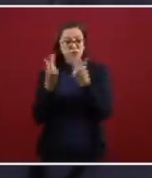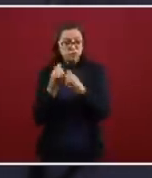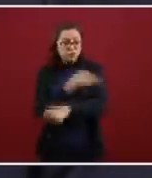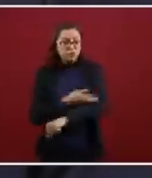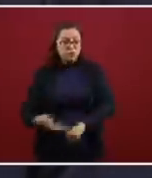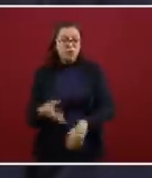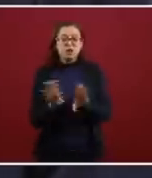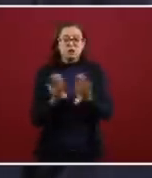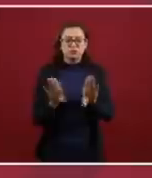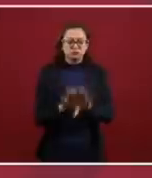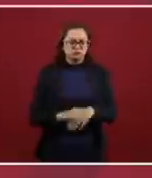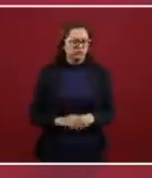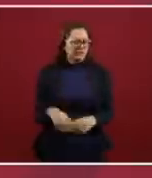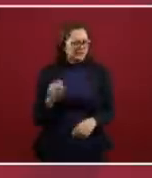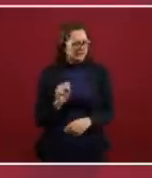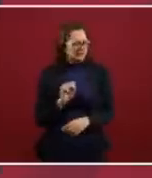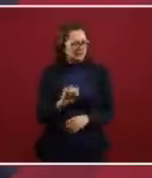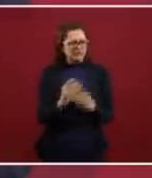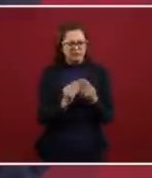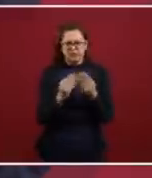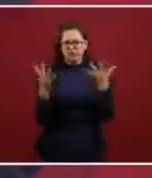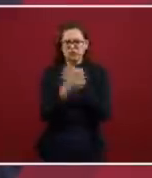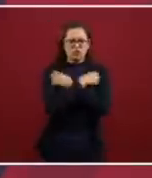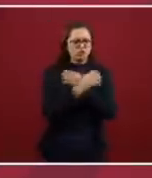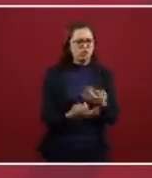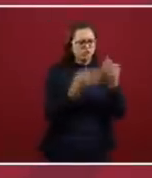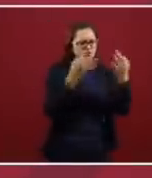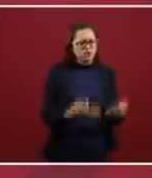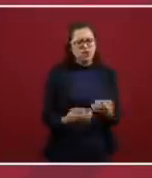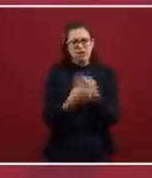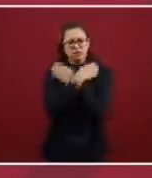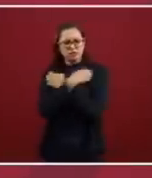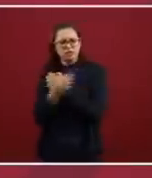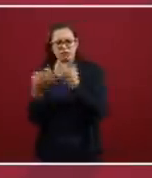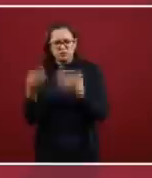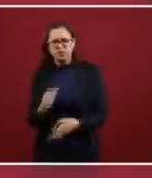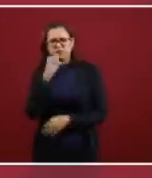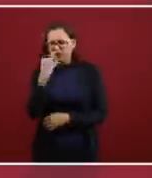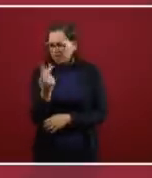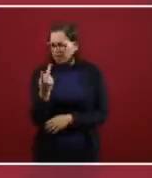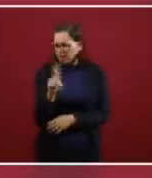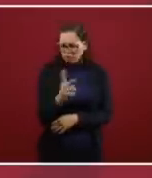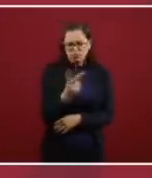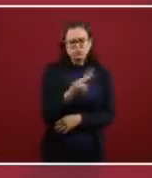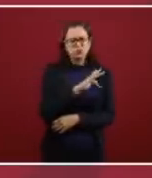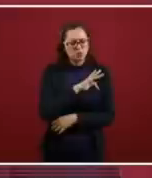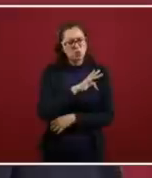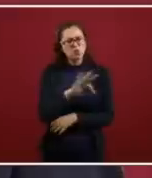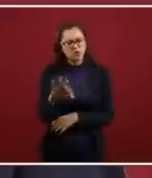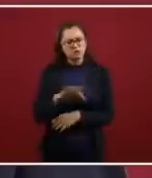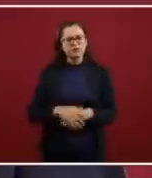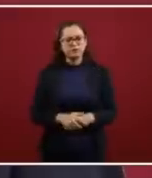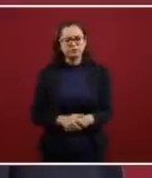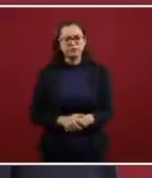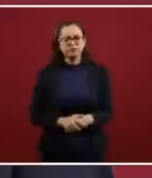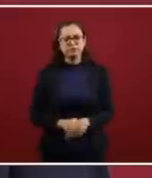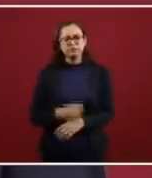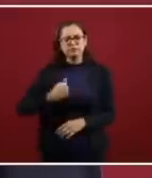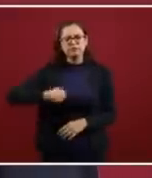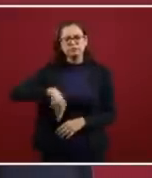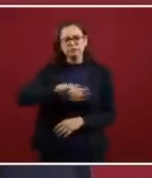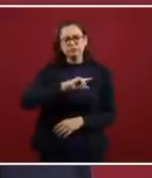que sí, con educación formal y educación no formal. Estamos